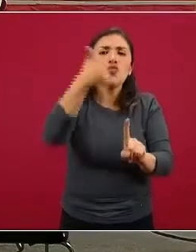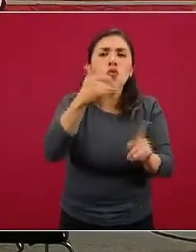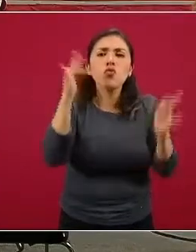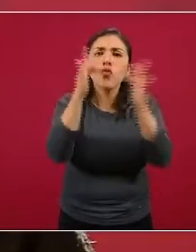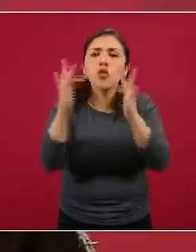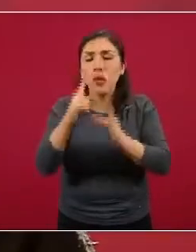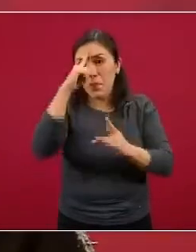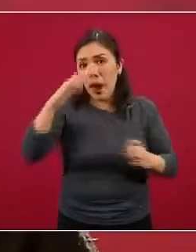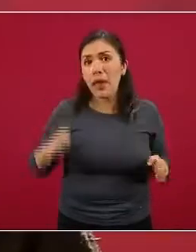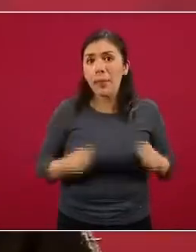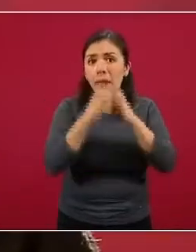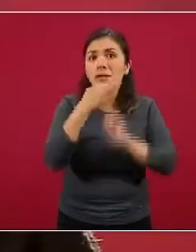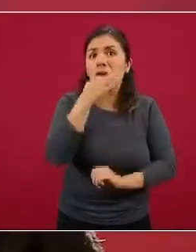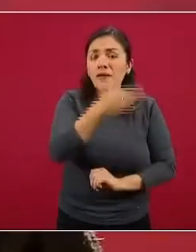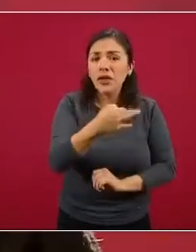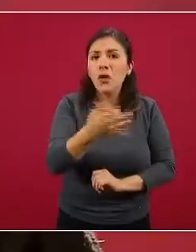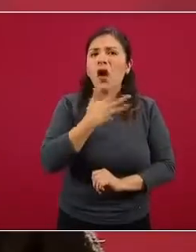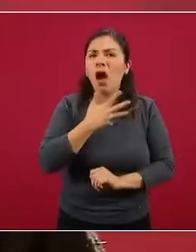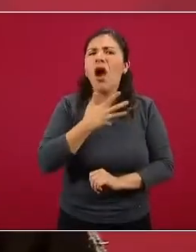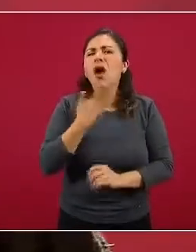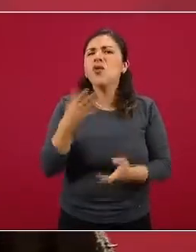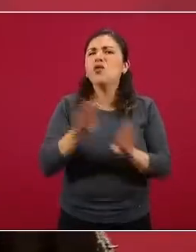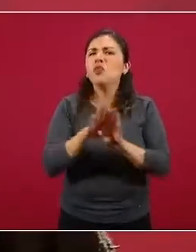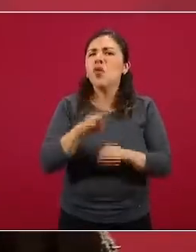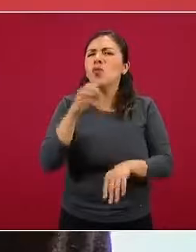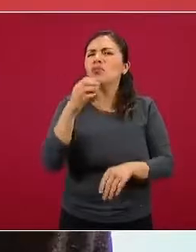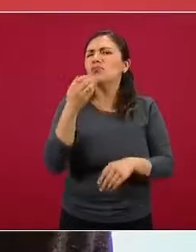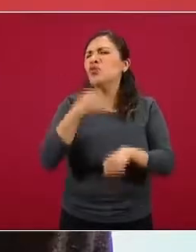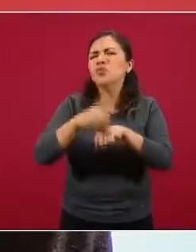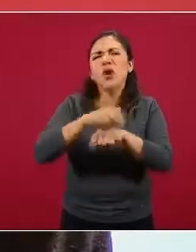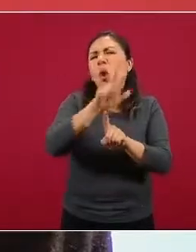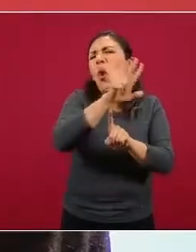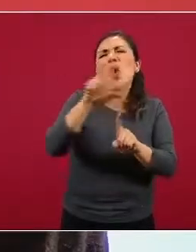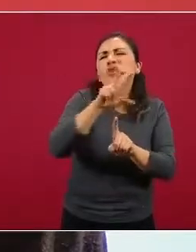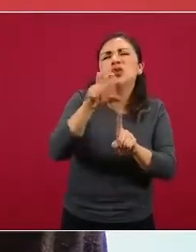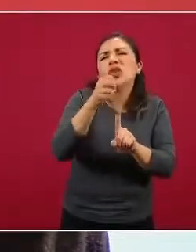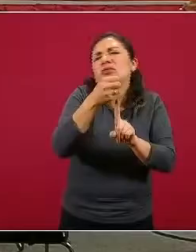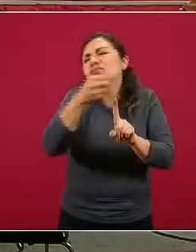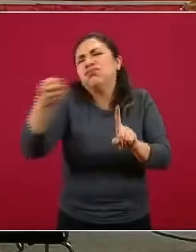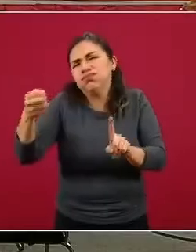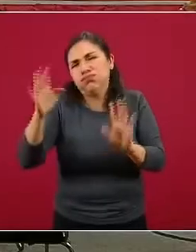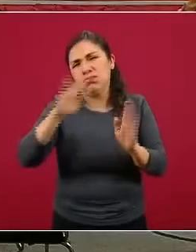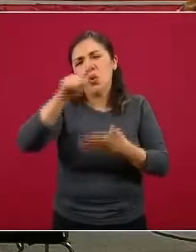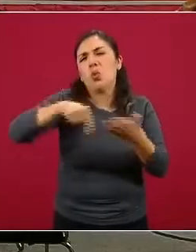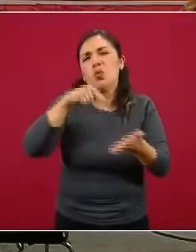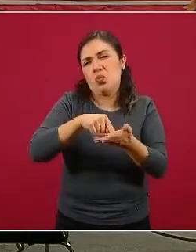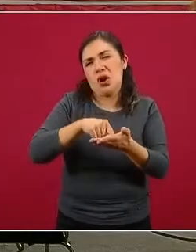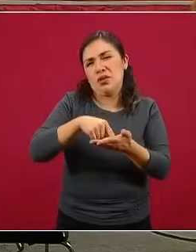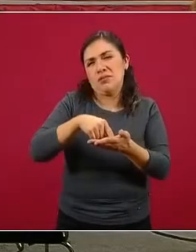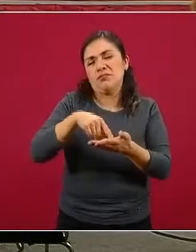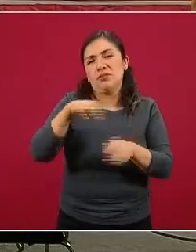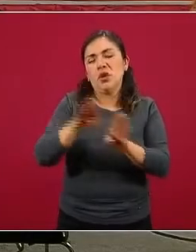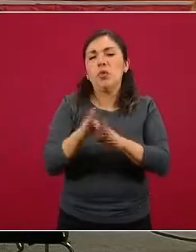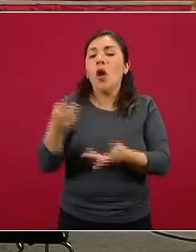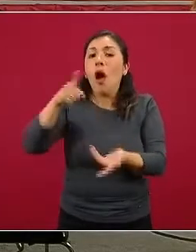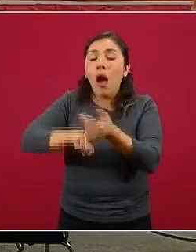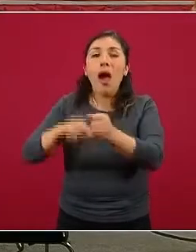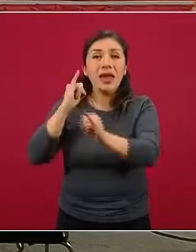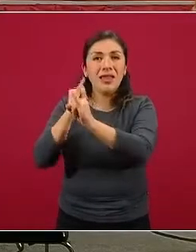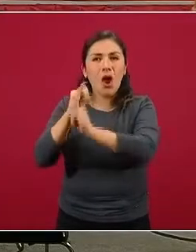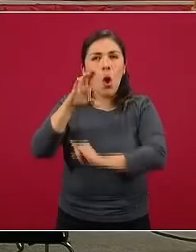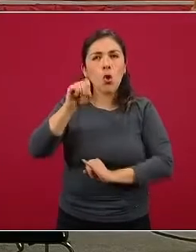de emergencia, muchos de ellos con el formato 800, en el sitio, en el portal